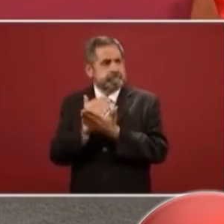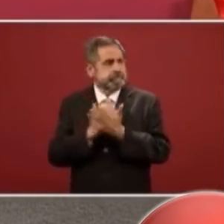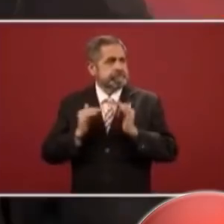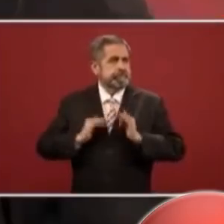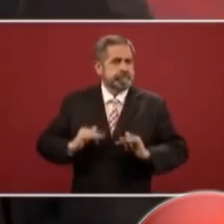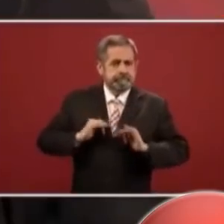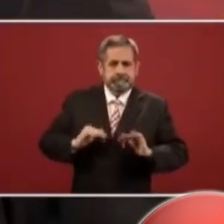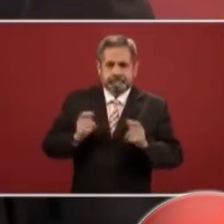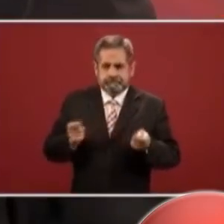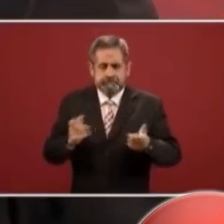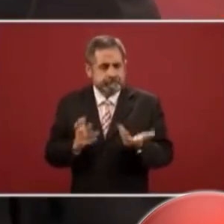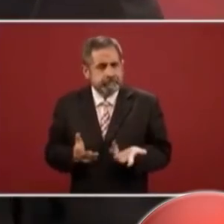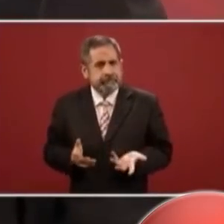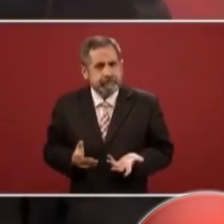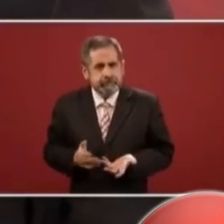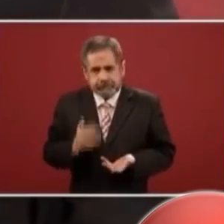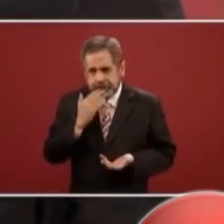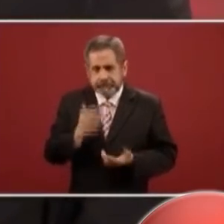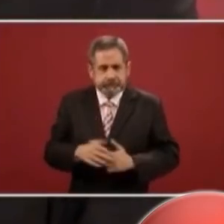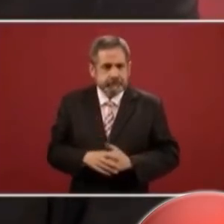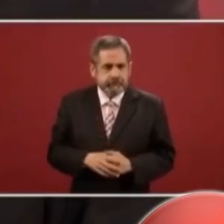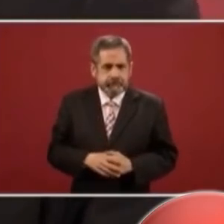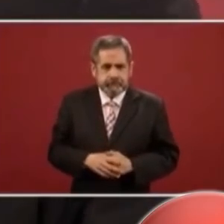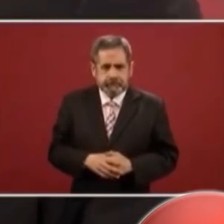que no sea todo